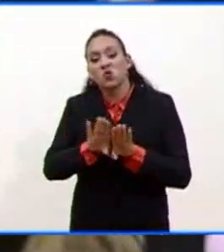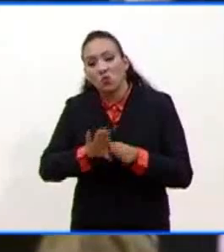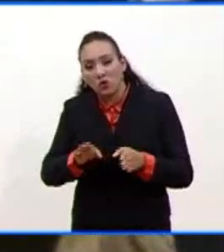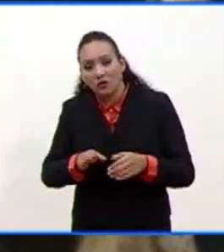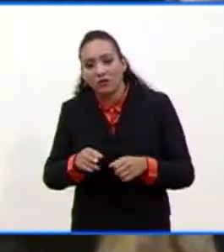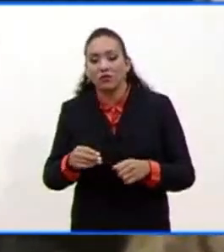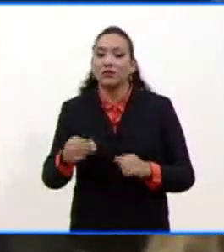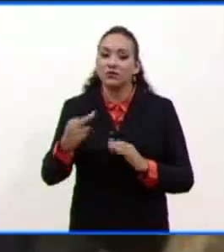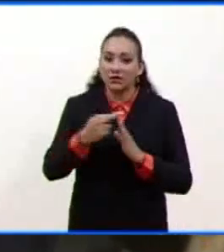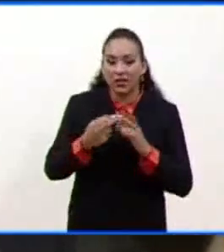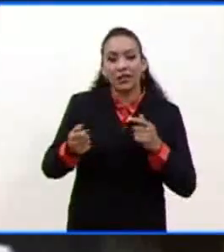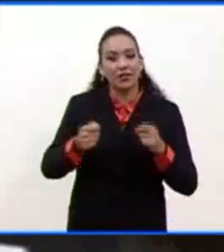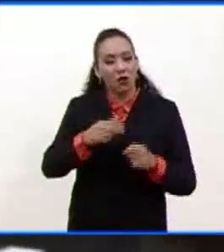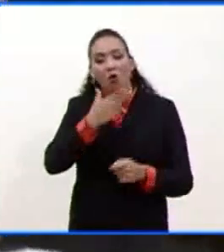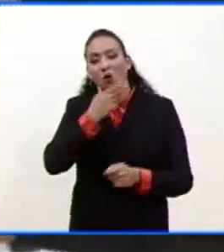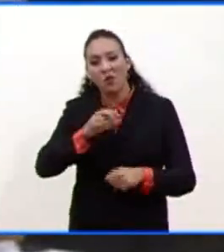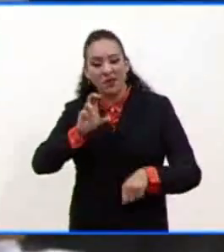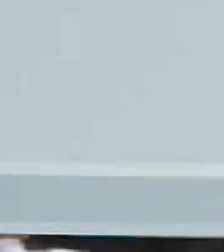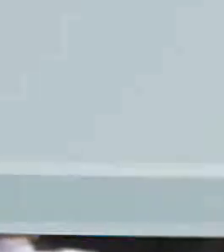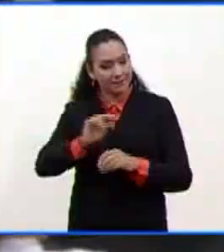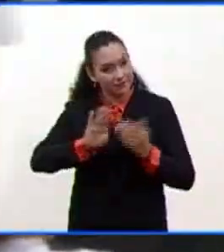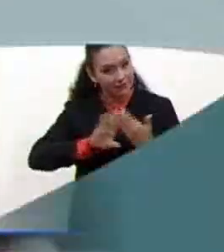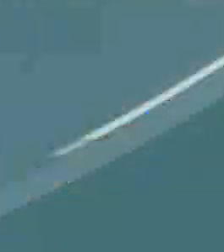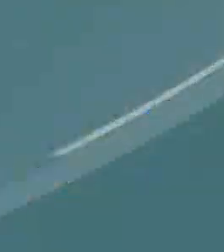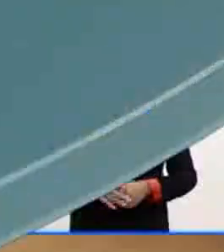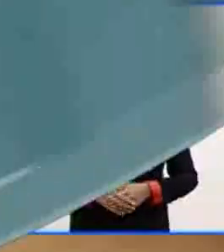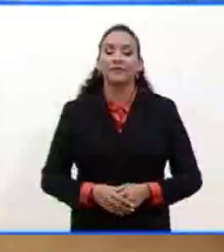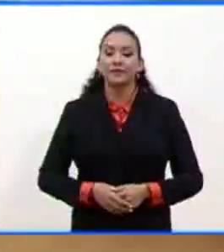un algoritmo patriarcal.